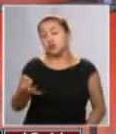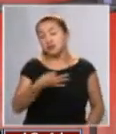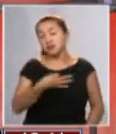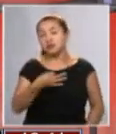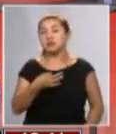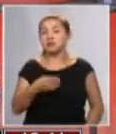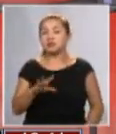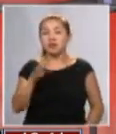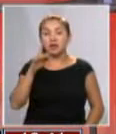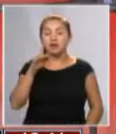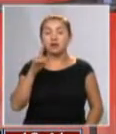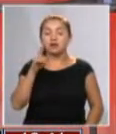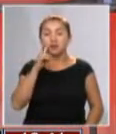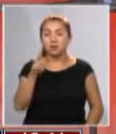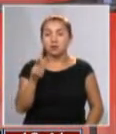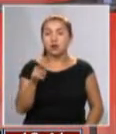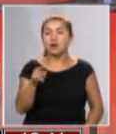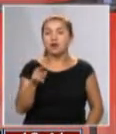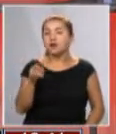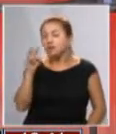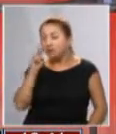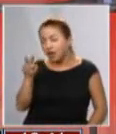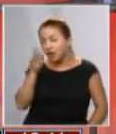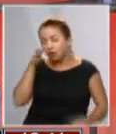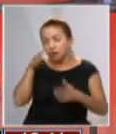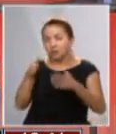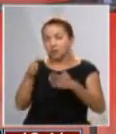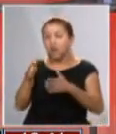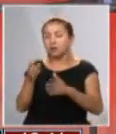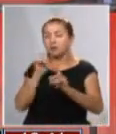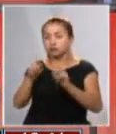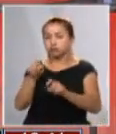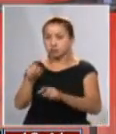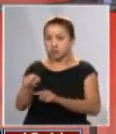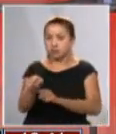han sido objeto de arbitrariedades o se está